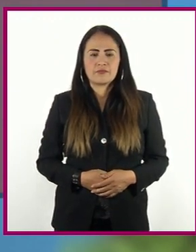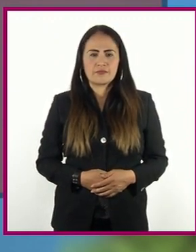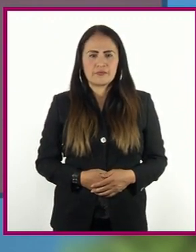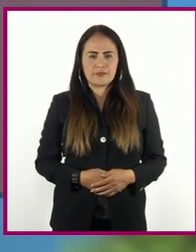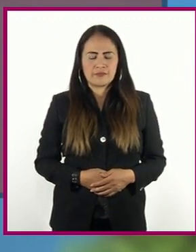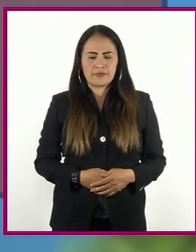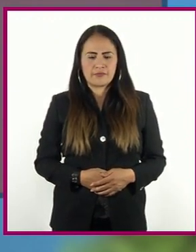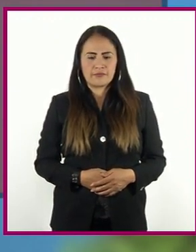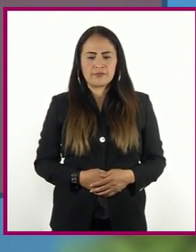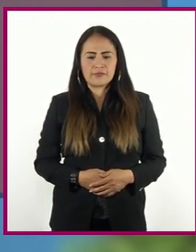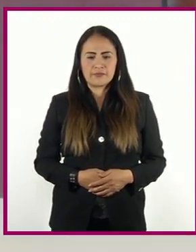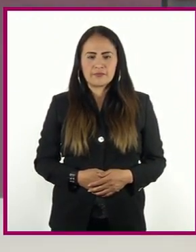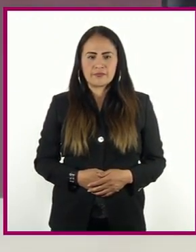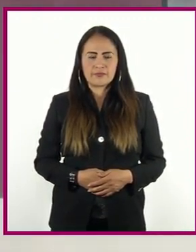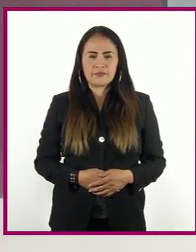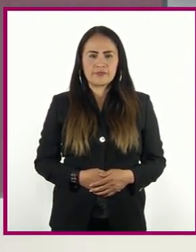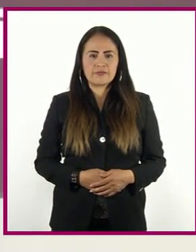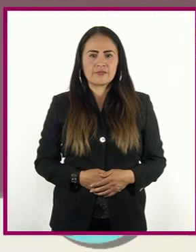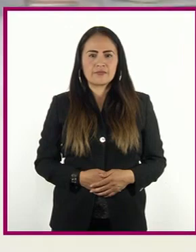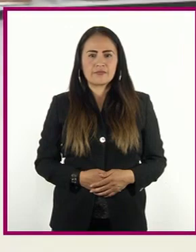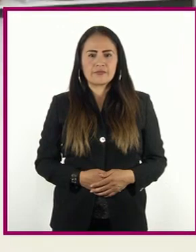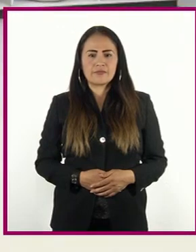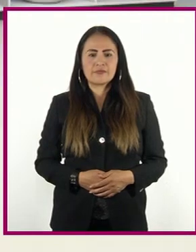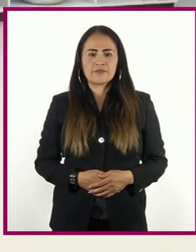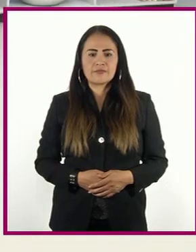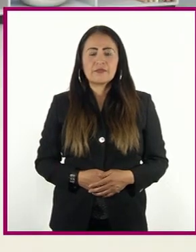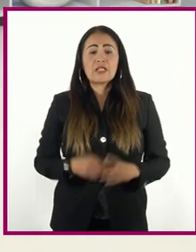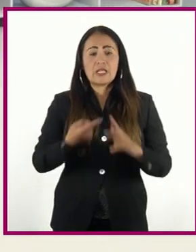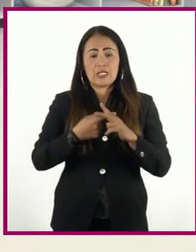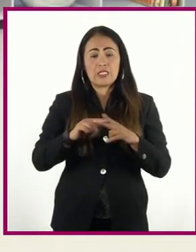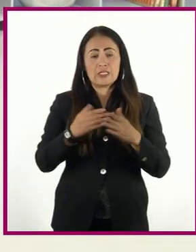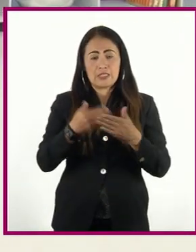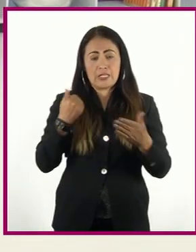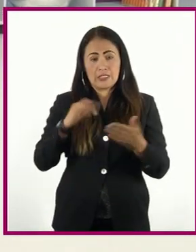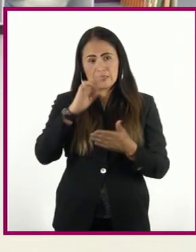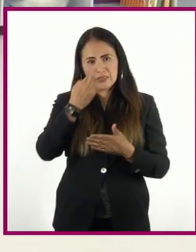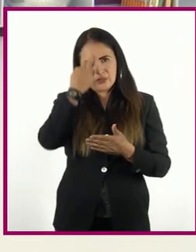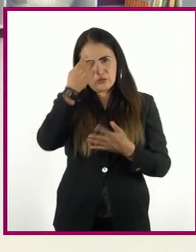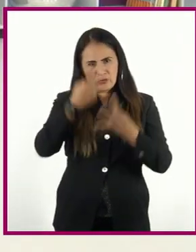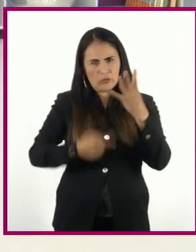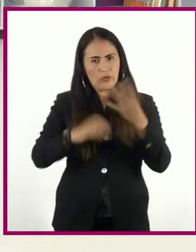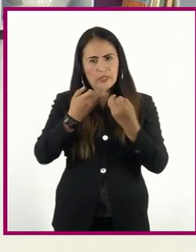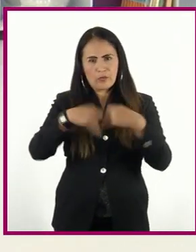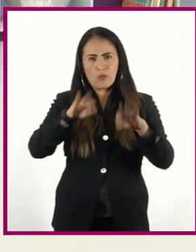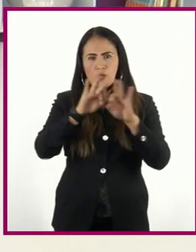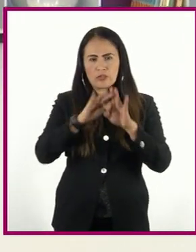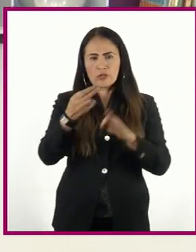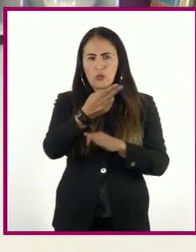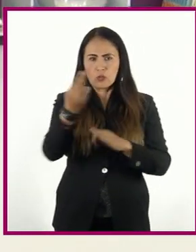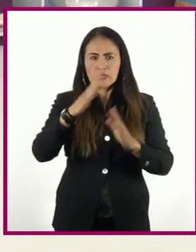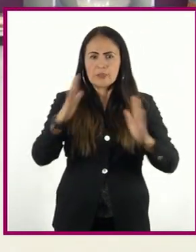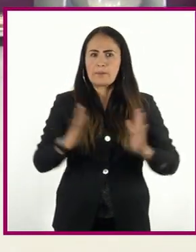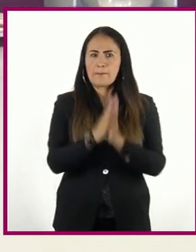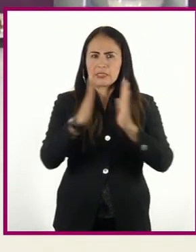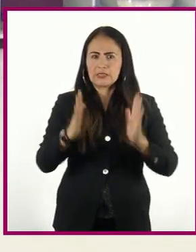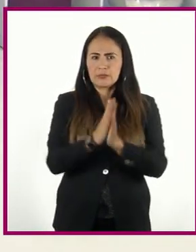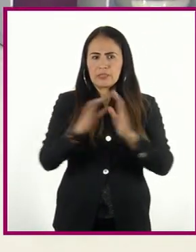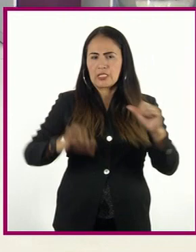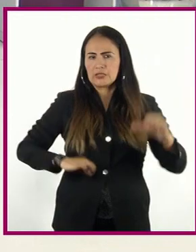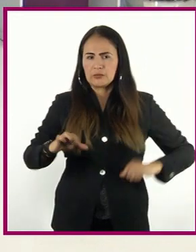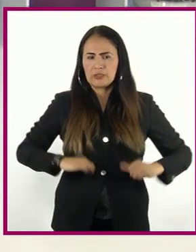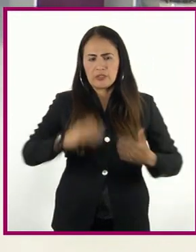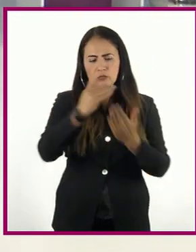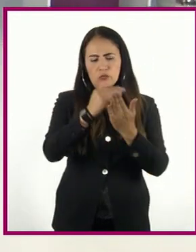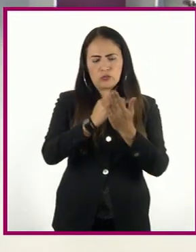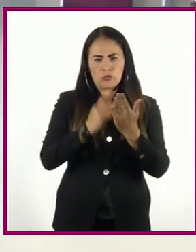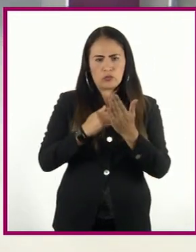origen en el periodo virreinal. Antes de iniciar, les recuerdo que es importante que participen en las actividades planteadas